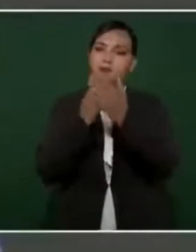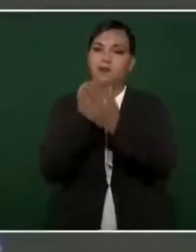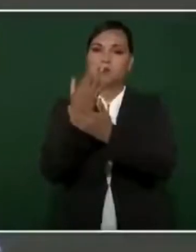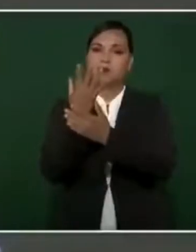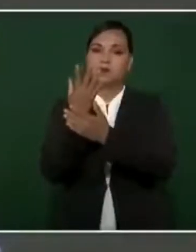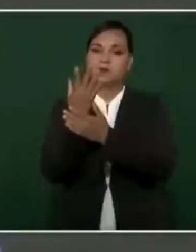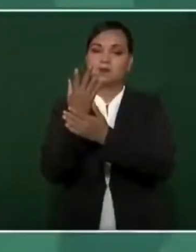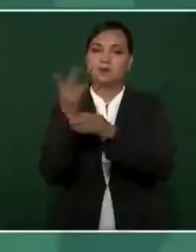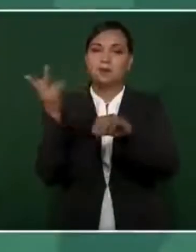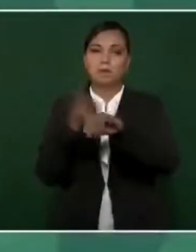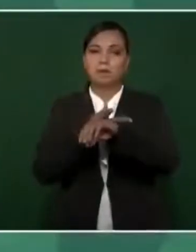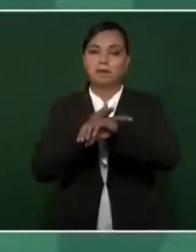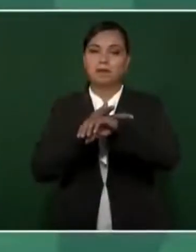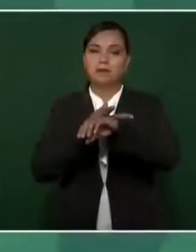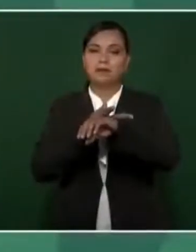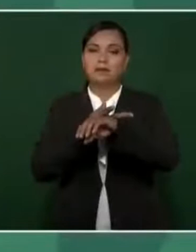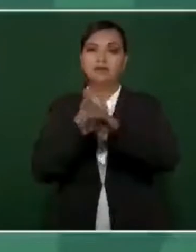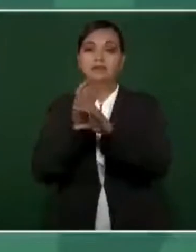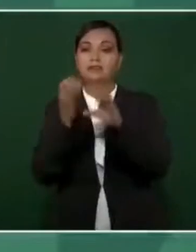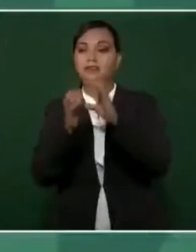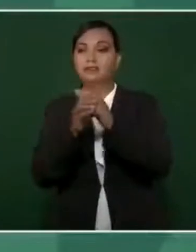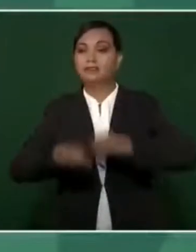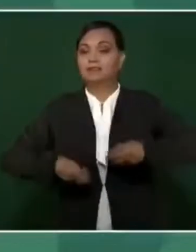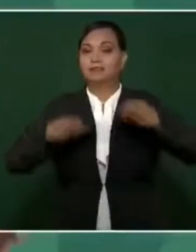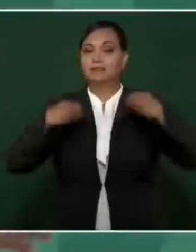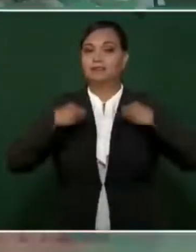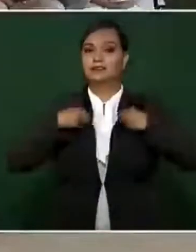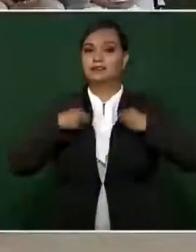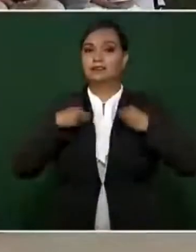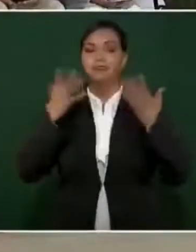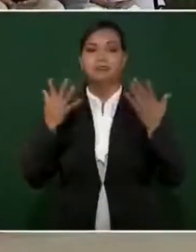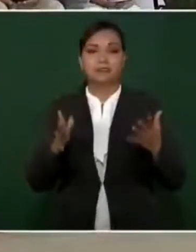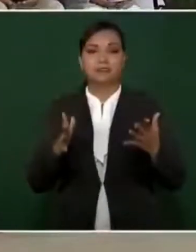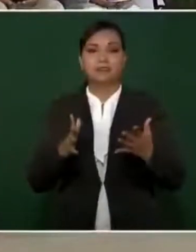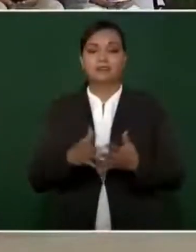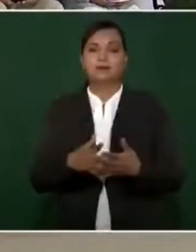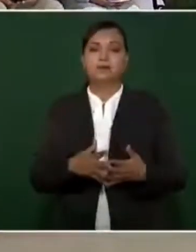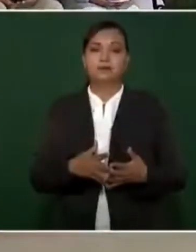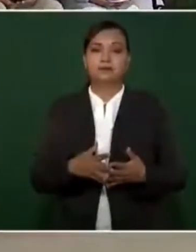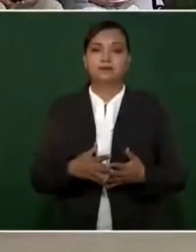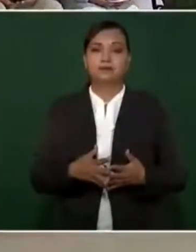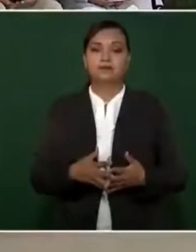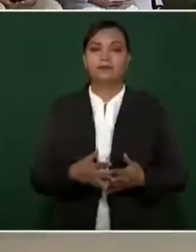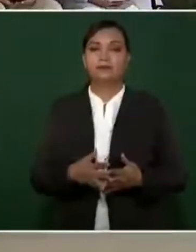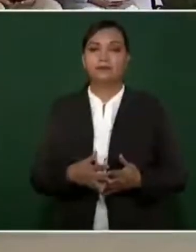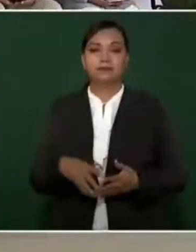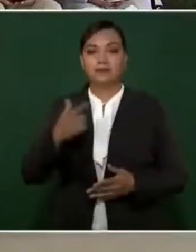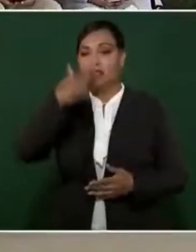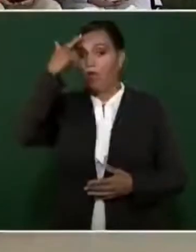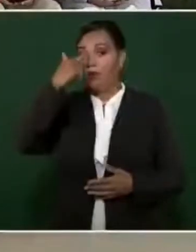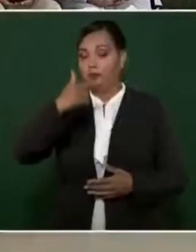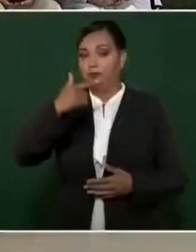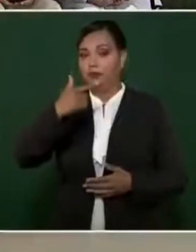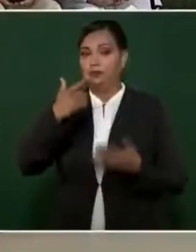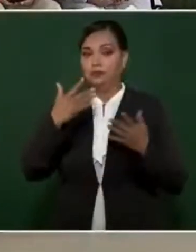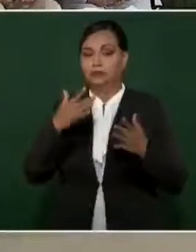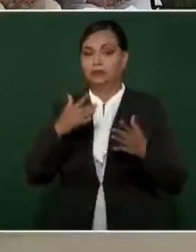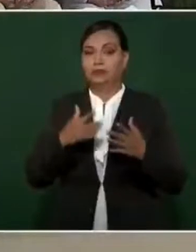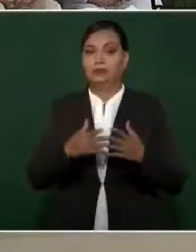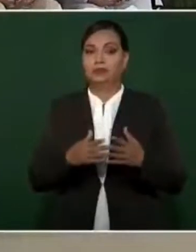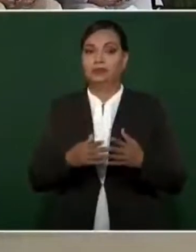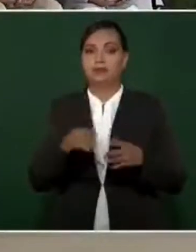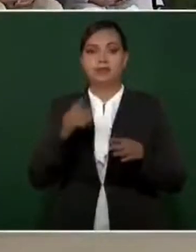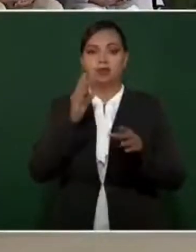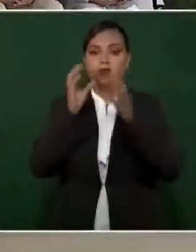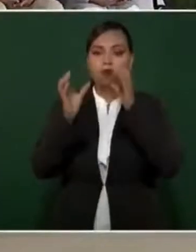circunstancia y pues ya desde anoche se establecieron comunicaciones